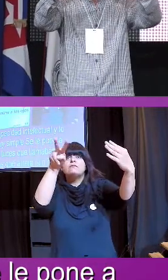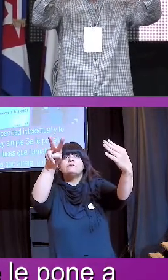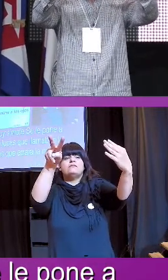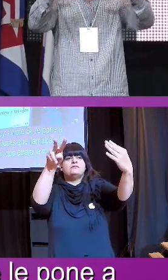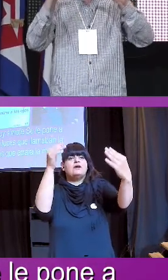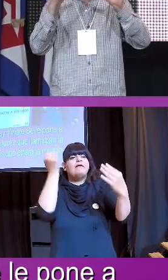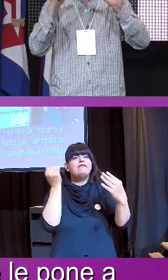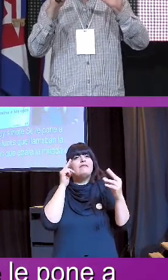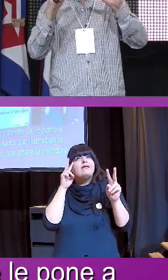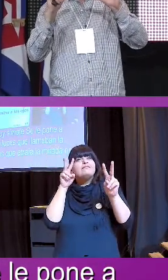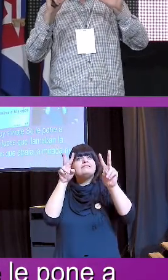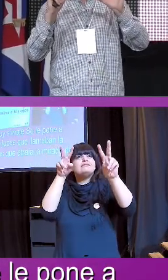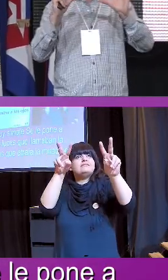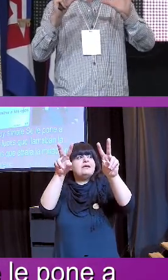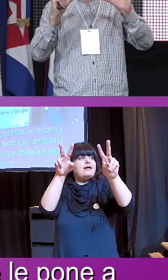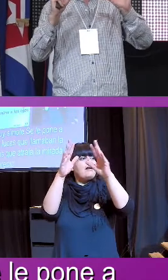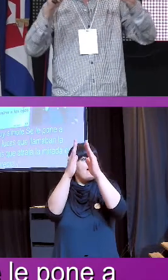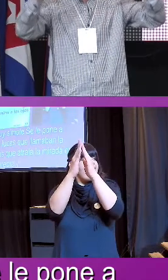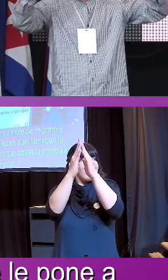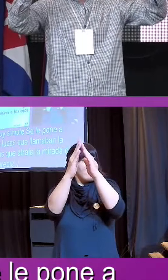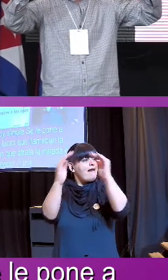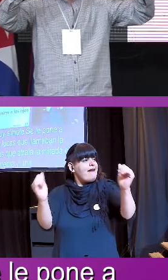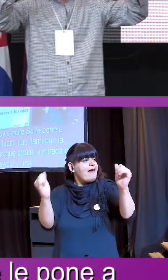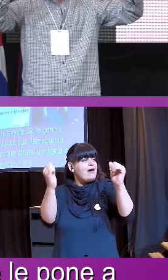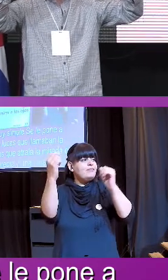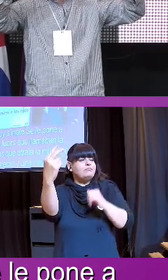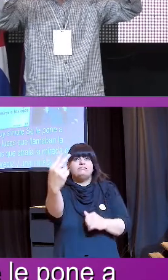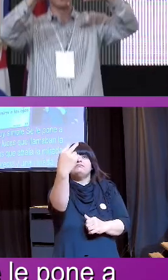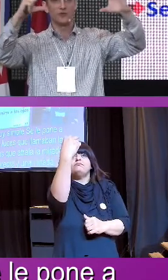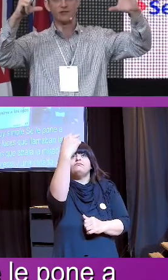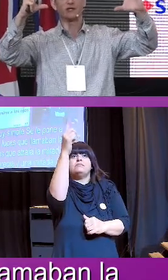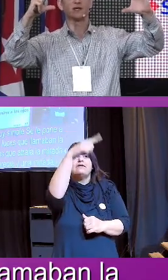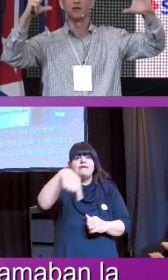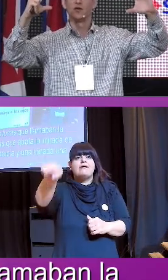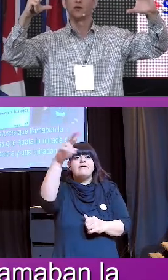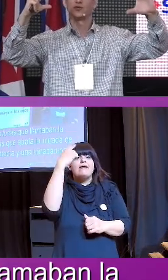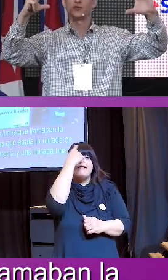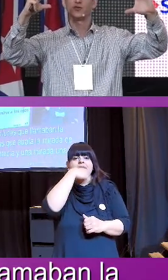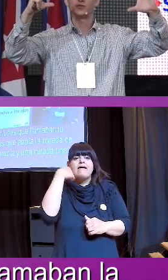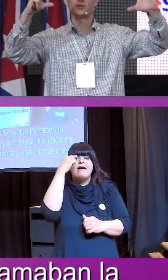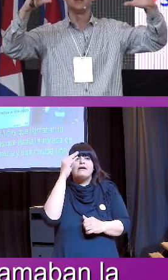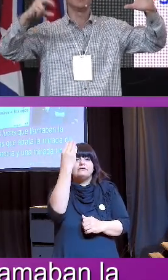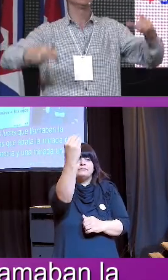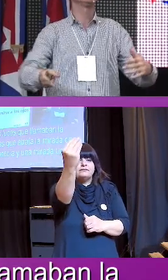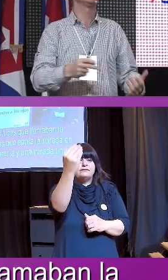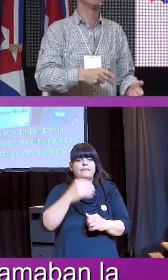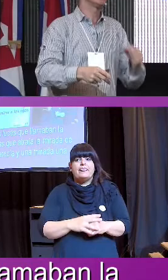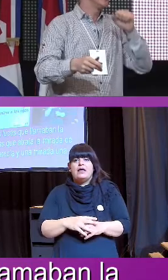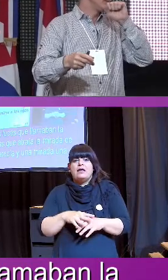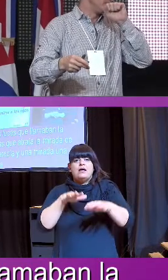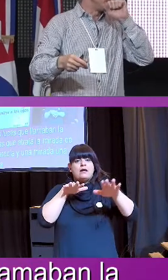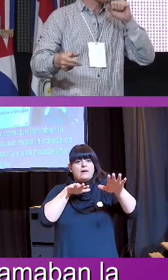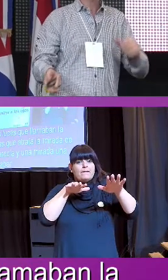bebés, y rápidamente aparecía ahí una mirada, ¿sí?, una cara o una franja con los ojos, y se